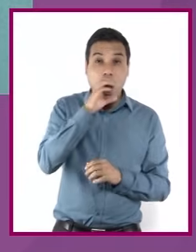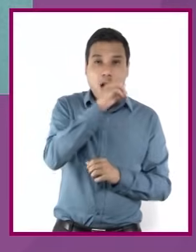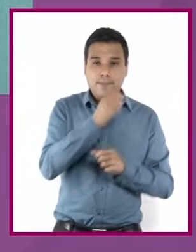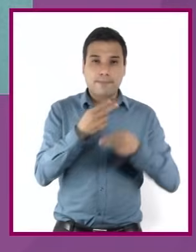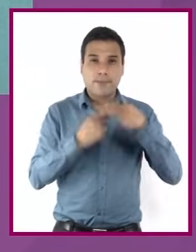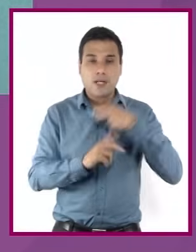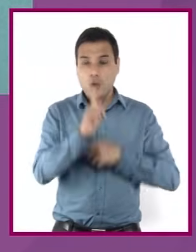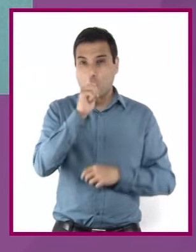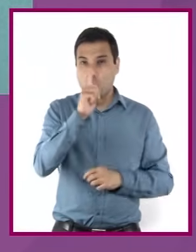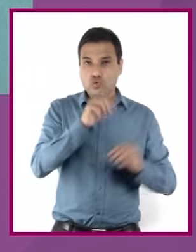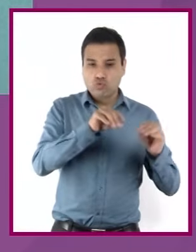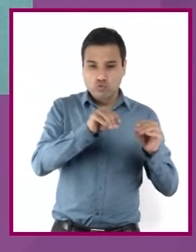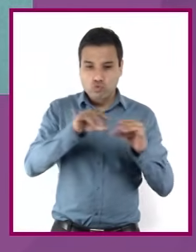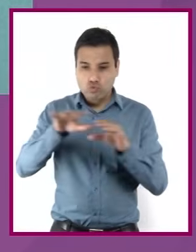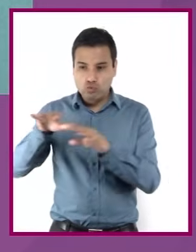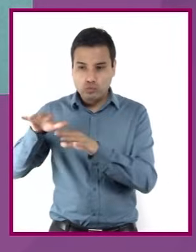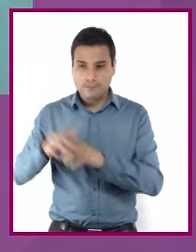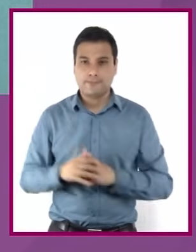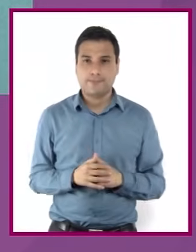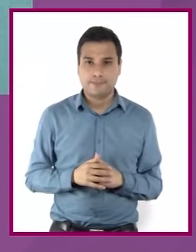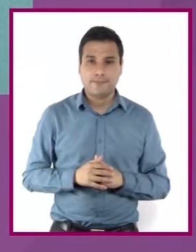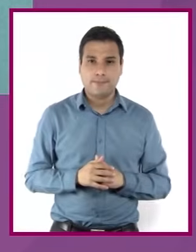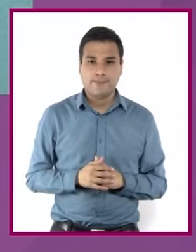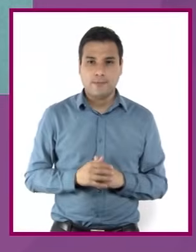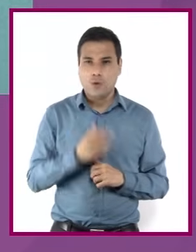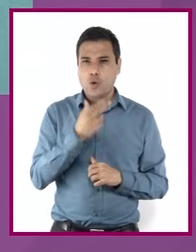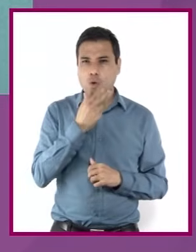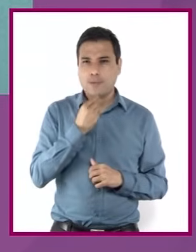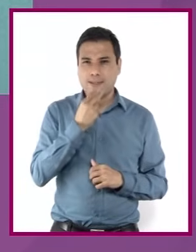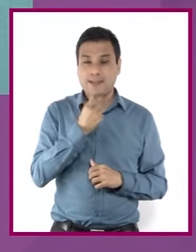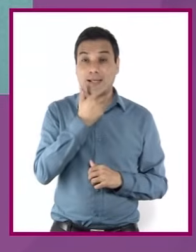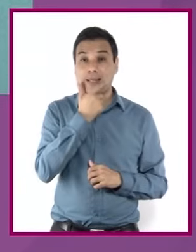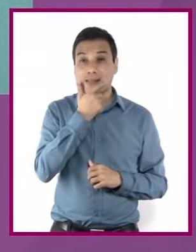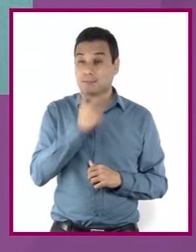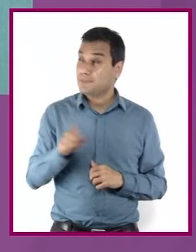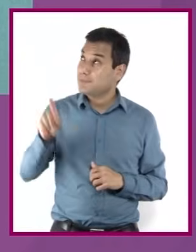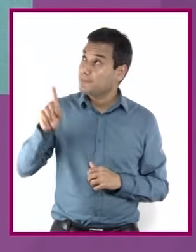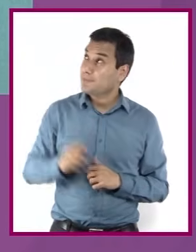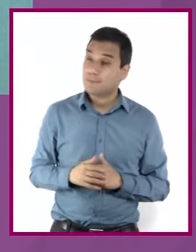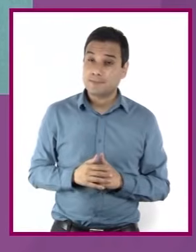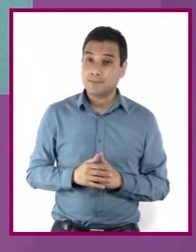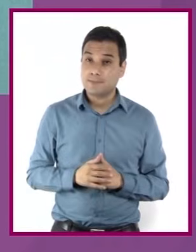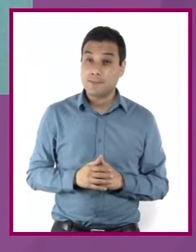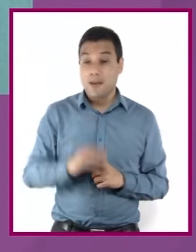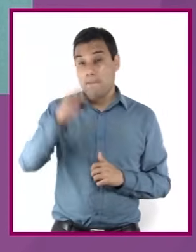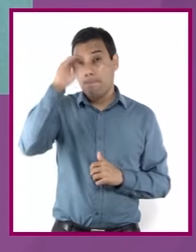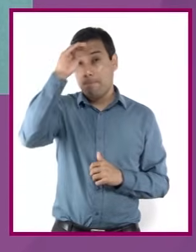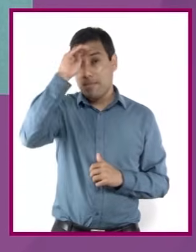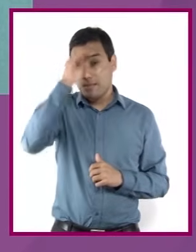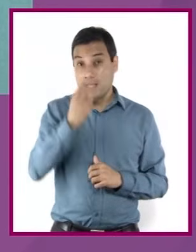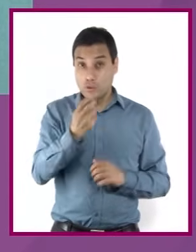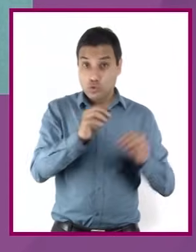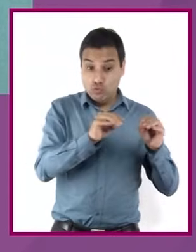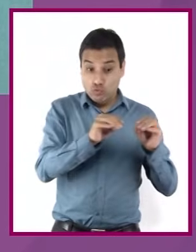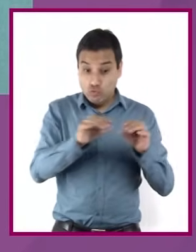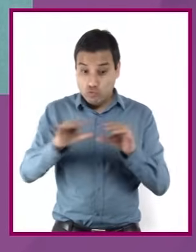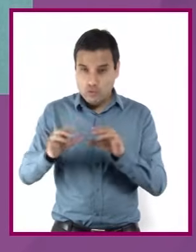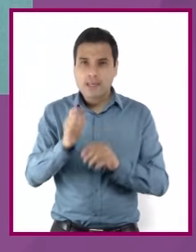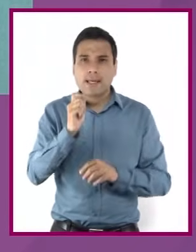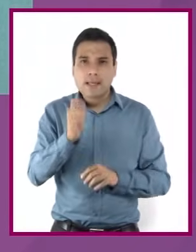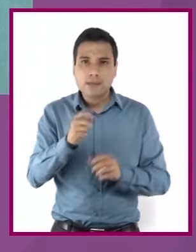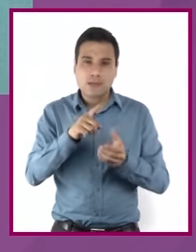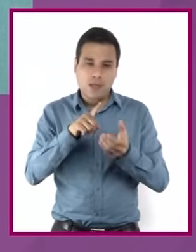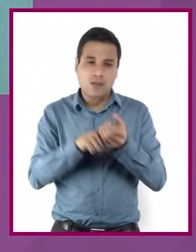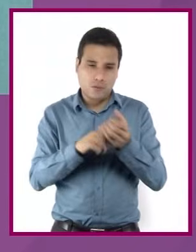denominados rayos catódicos. El científico inglés Joseph John Thomson creía que estos rayos eran